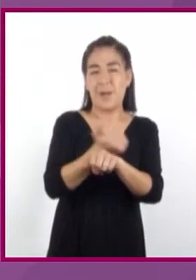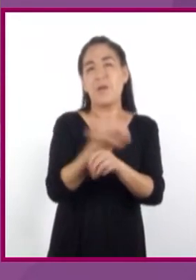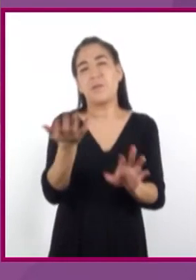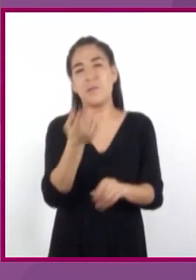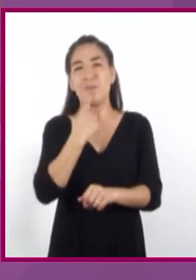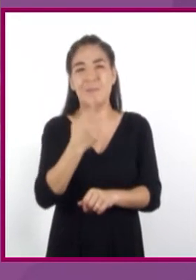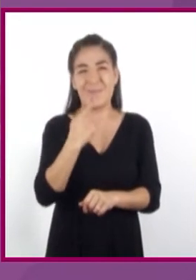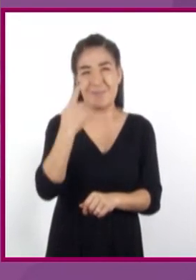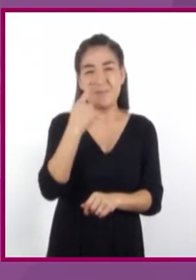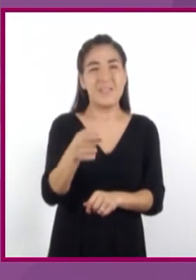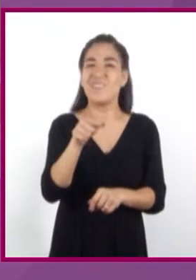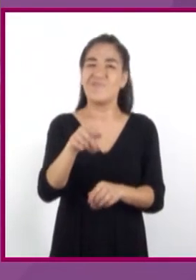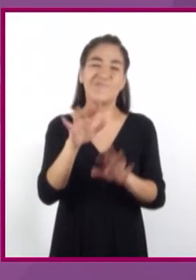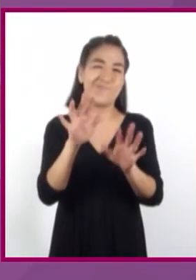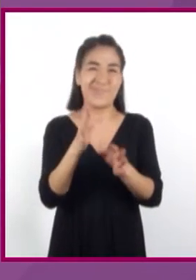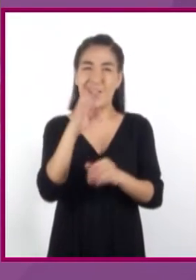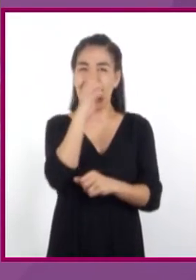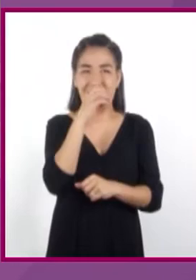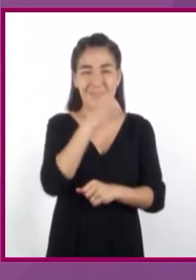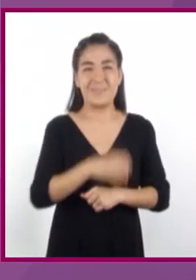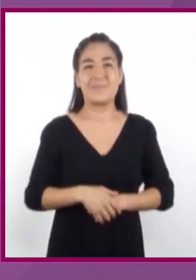que llegues a ver no lo es tanto.